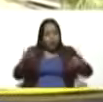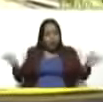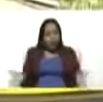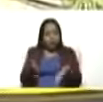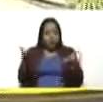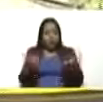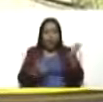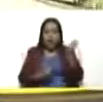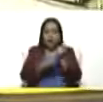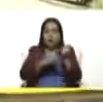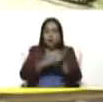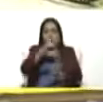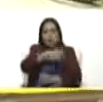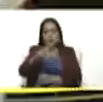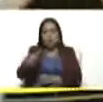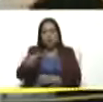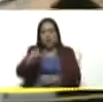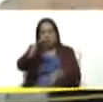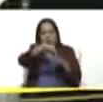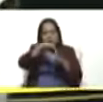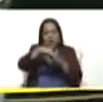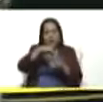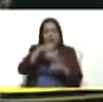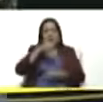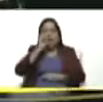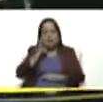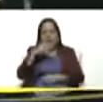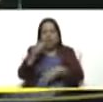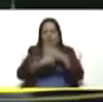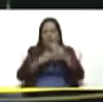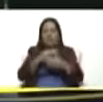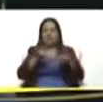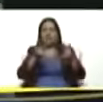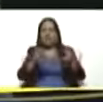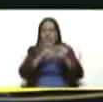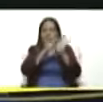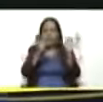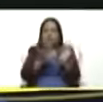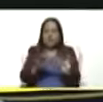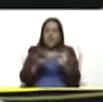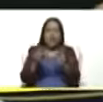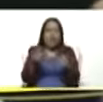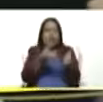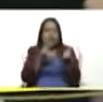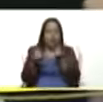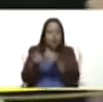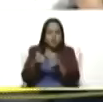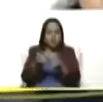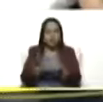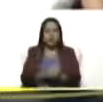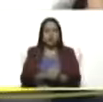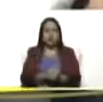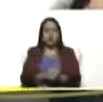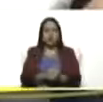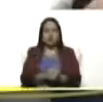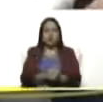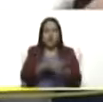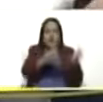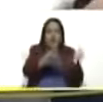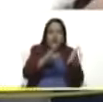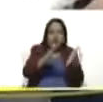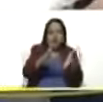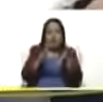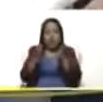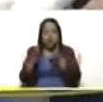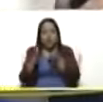los caficultores del país, seguir construyendo ese nuevo modelo económico. Justamente los ganadores del